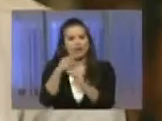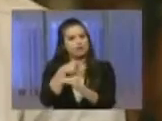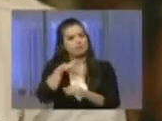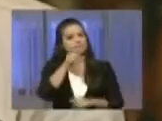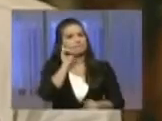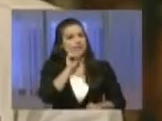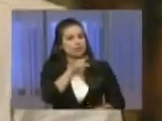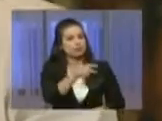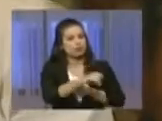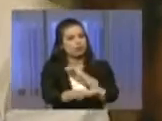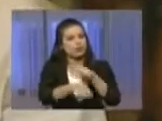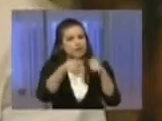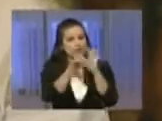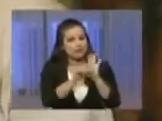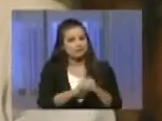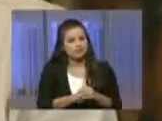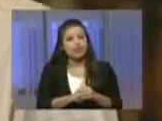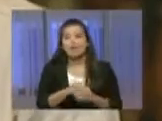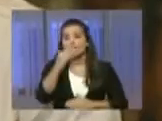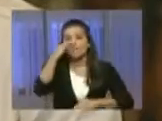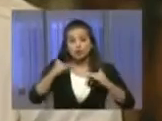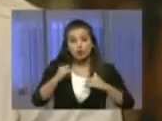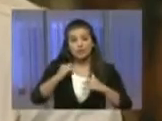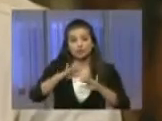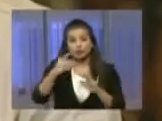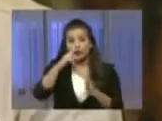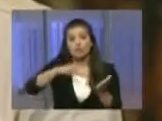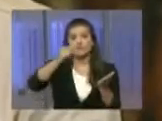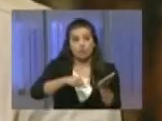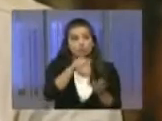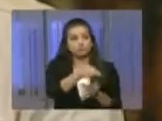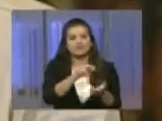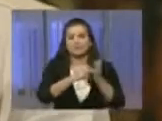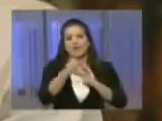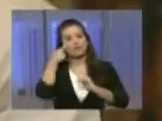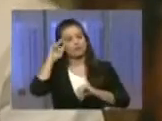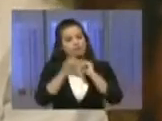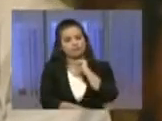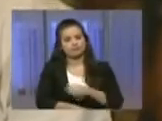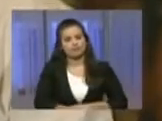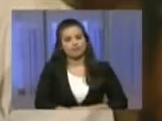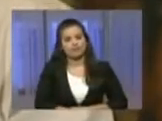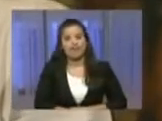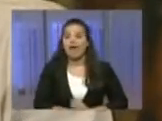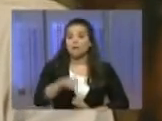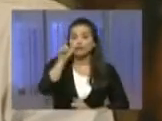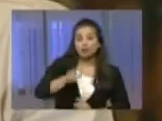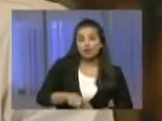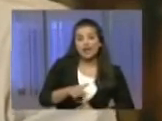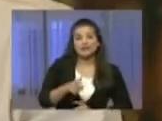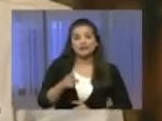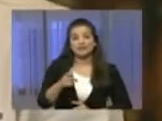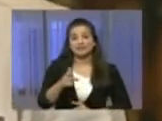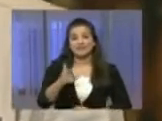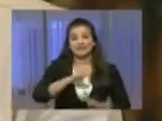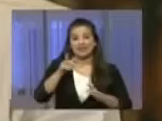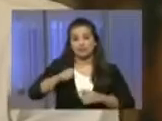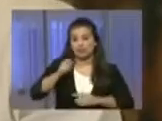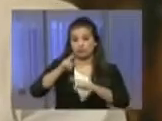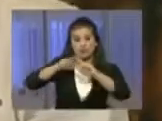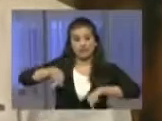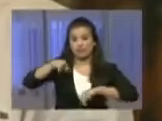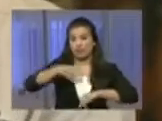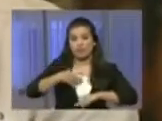de edad firmando es un fraude un eh inhabilitado políticamente por por sentenciado por delitos graves eso es un